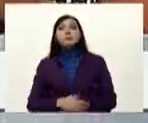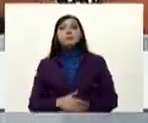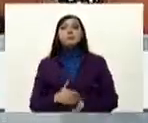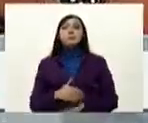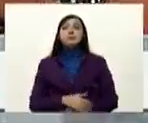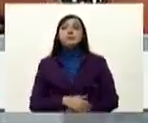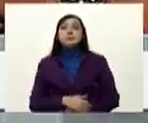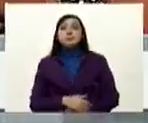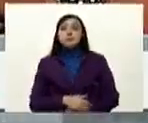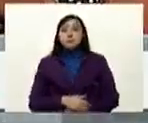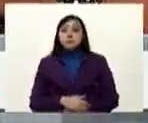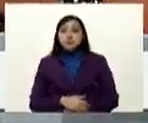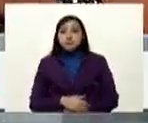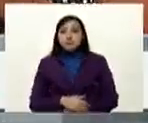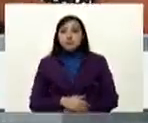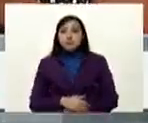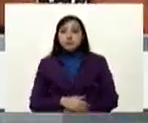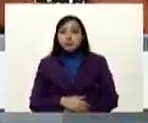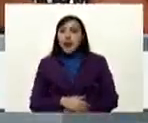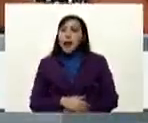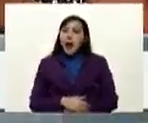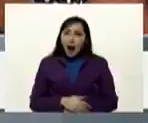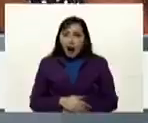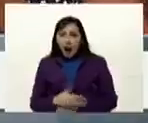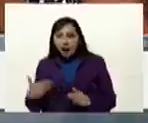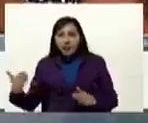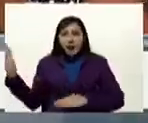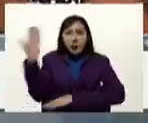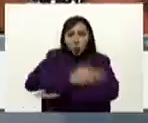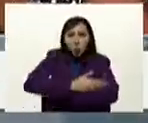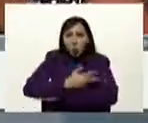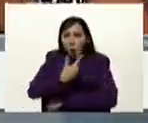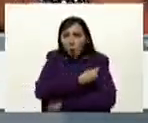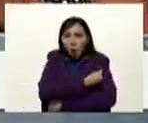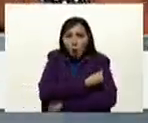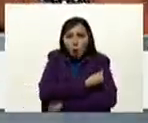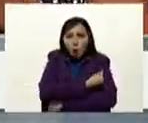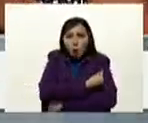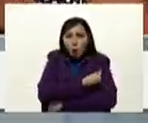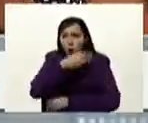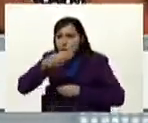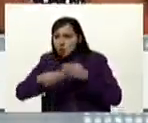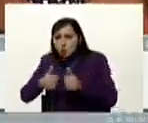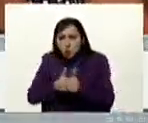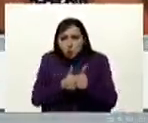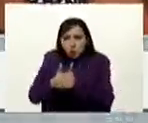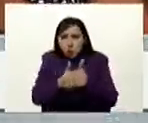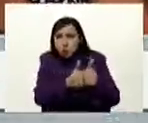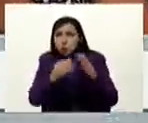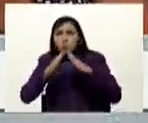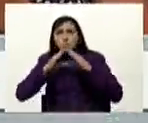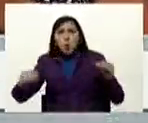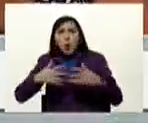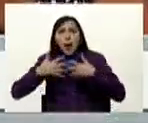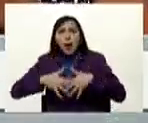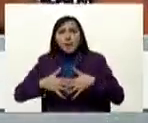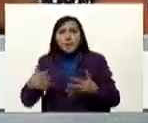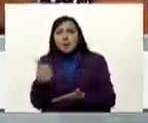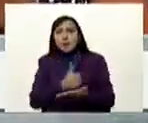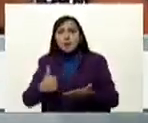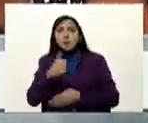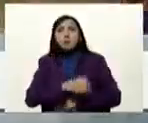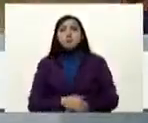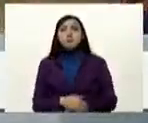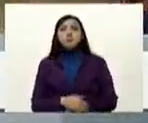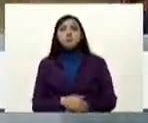Quisieron que no llegaran las vacunas a Venezuela. Lo hicieron todo, persiguieron a todas las empresas.